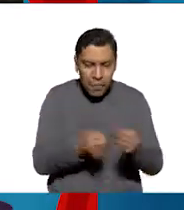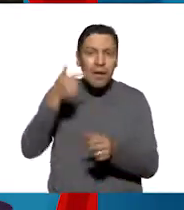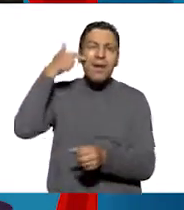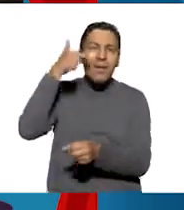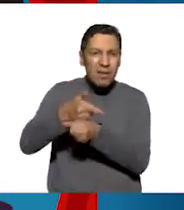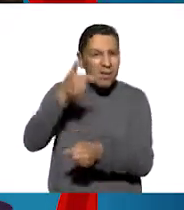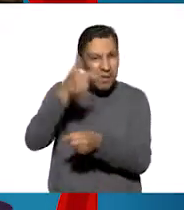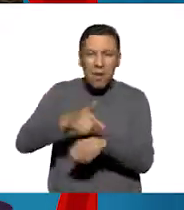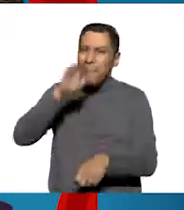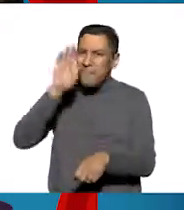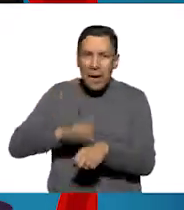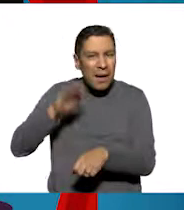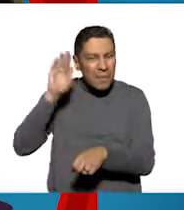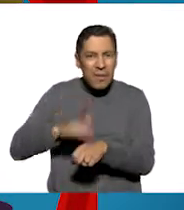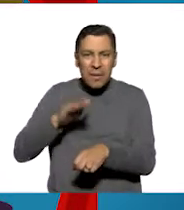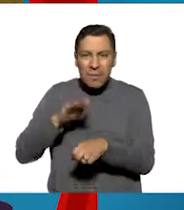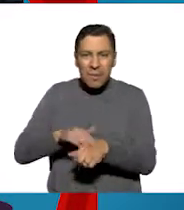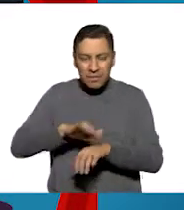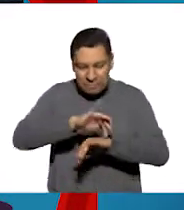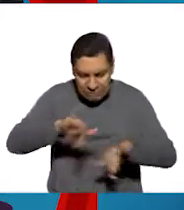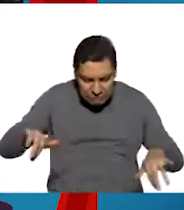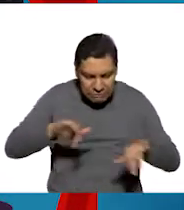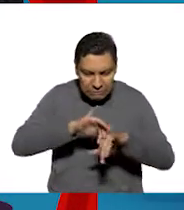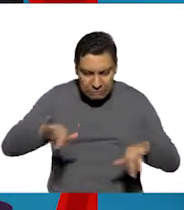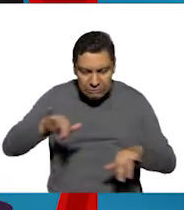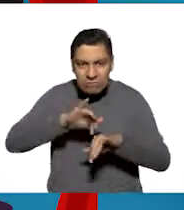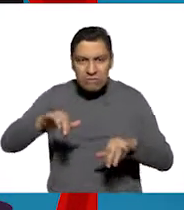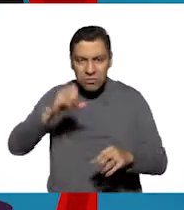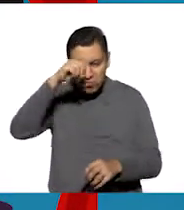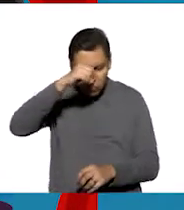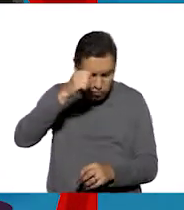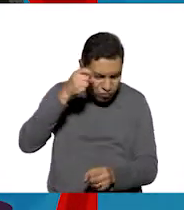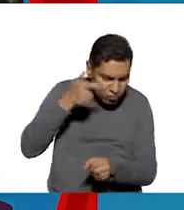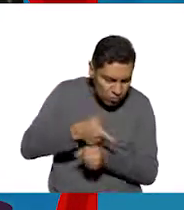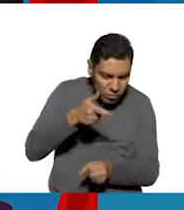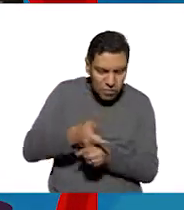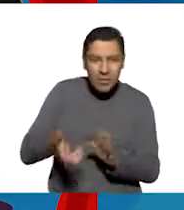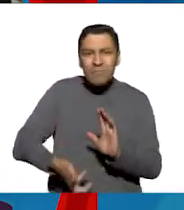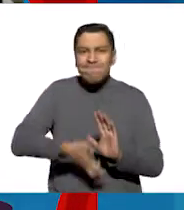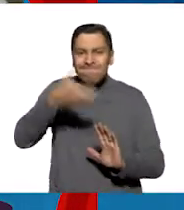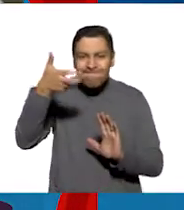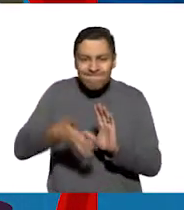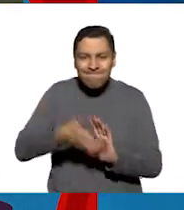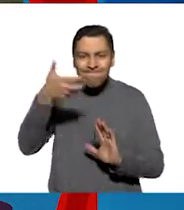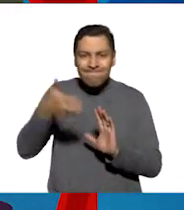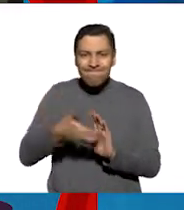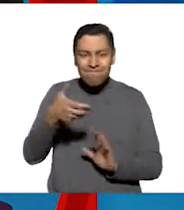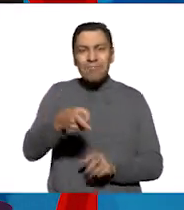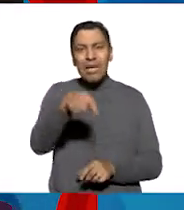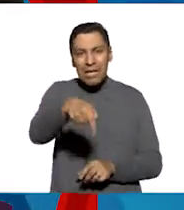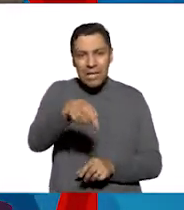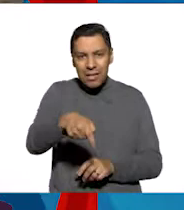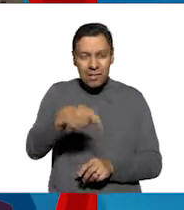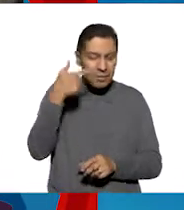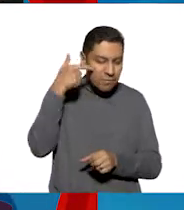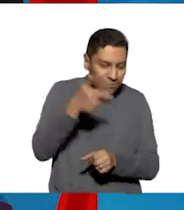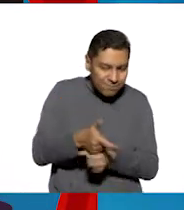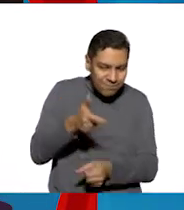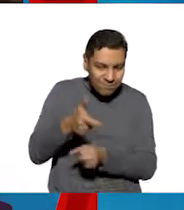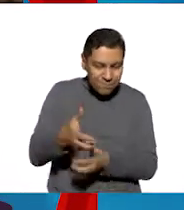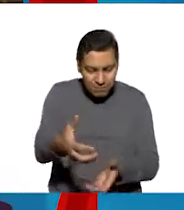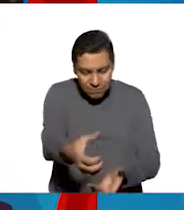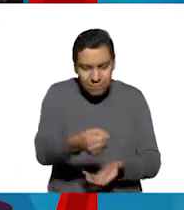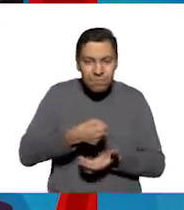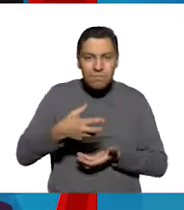cantidad de rescates arqueológicos que hay durante las obras que se hacen tanto en la ciudad como en otros lugares